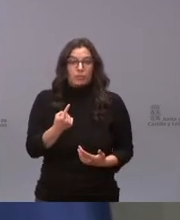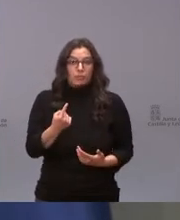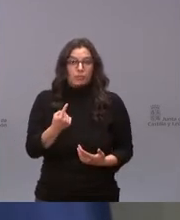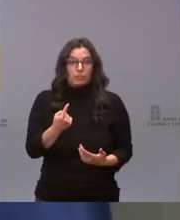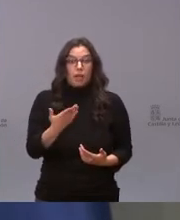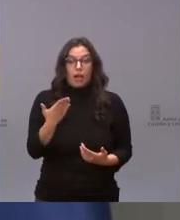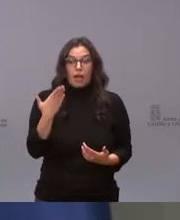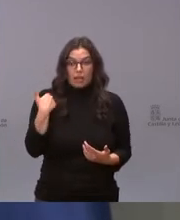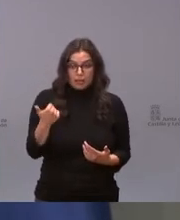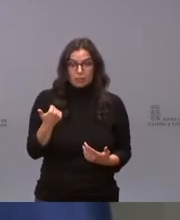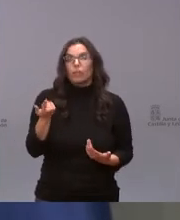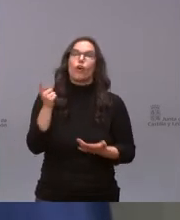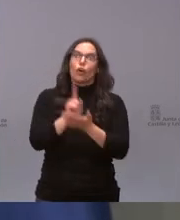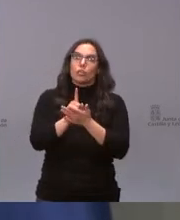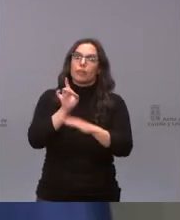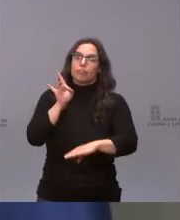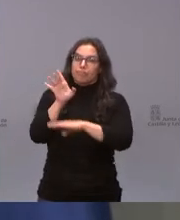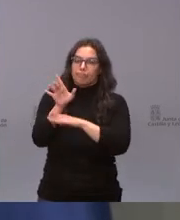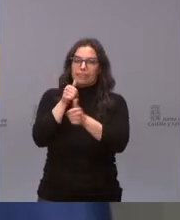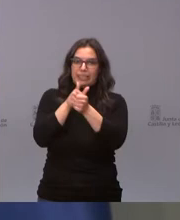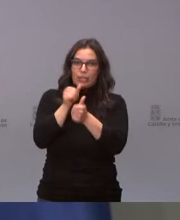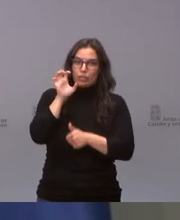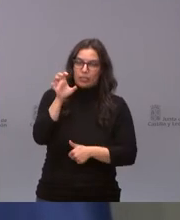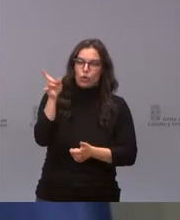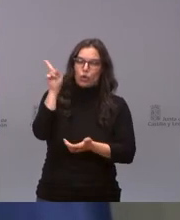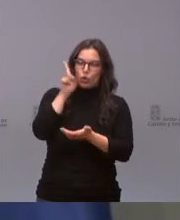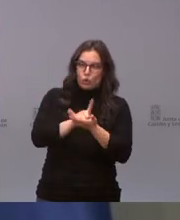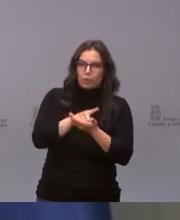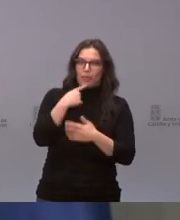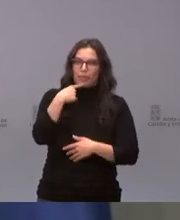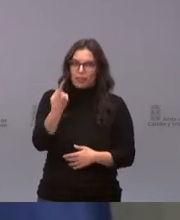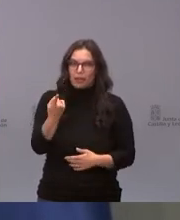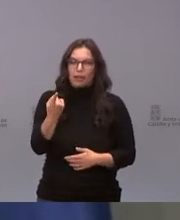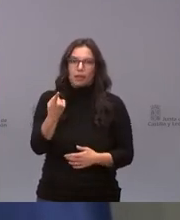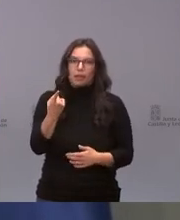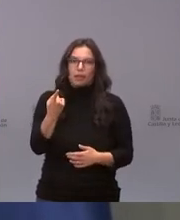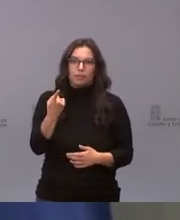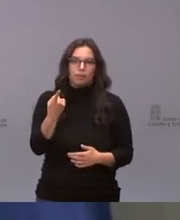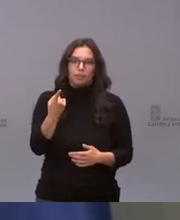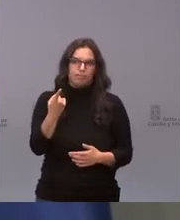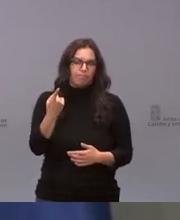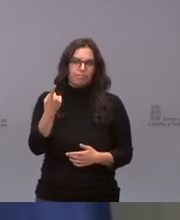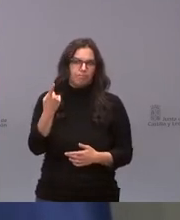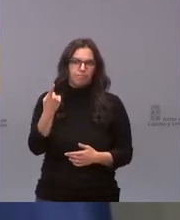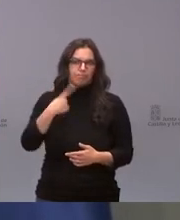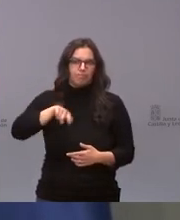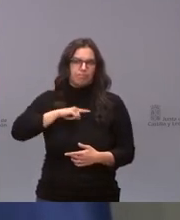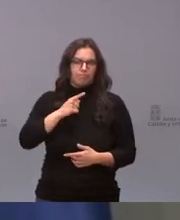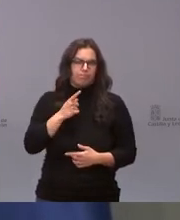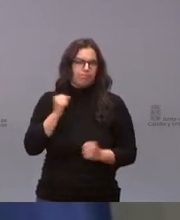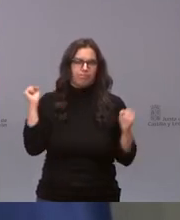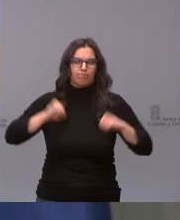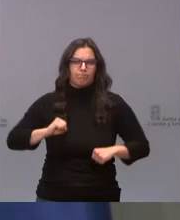que ayer volvimos a mandar una carta al secretario de Estado manifestándole nuestra más absoluta repulsa